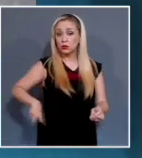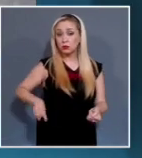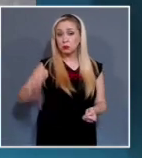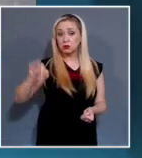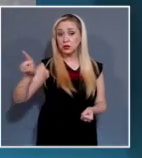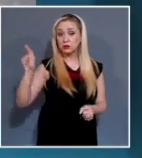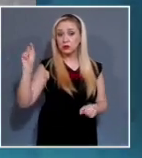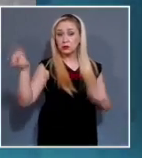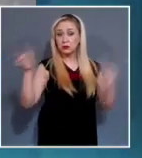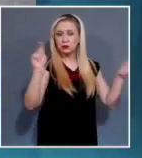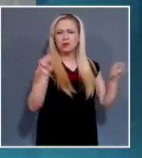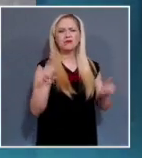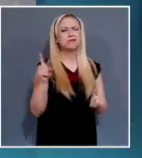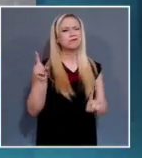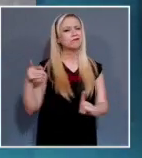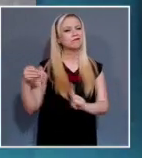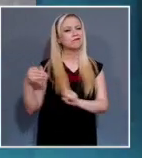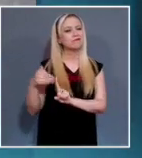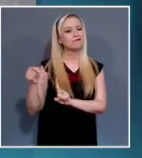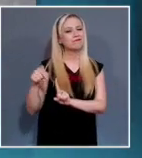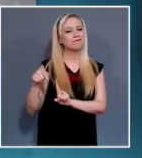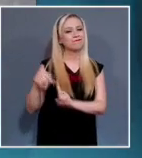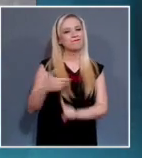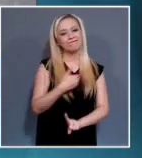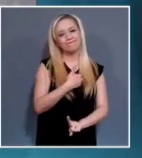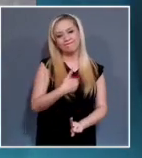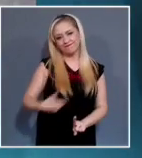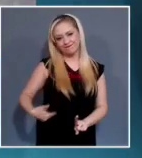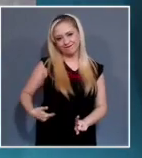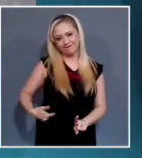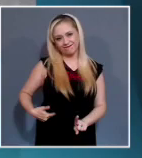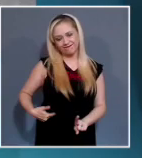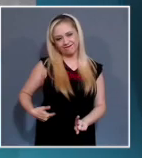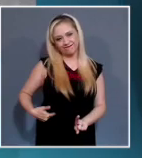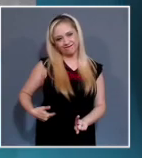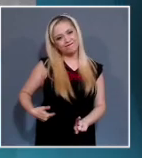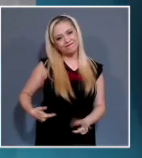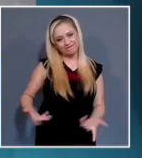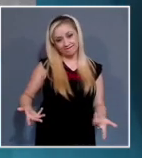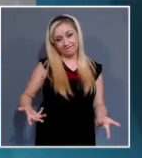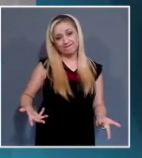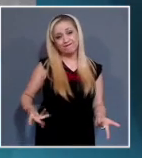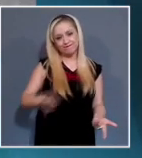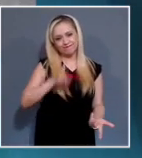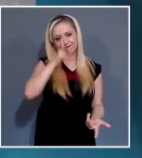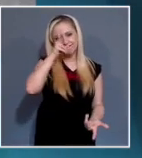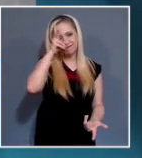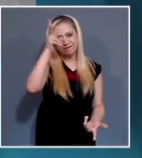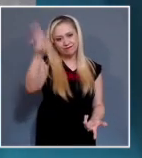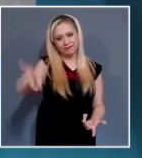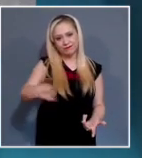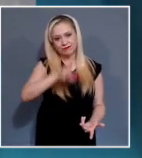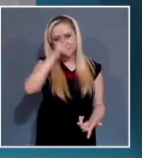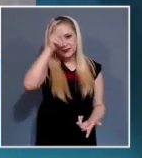particularmente desde dentro de la Presidencia de la República, que utiliza todo lo